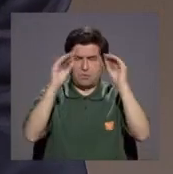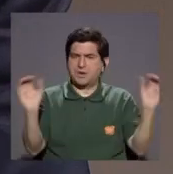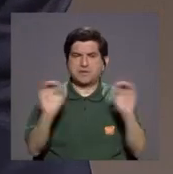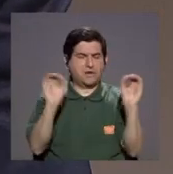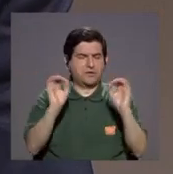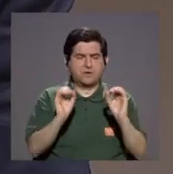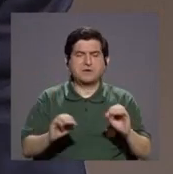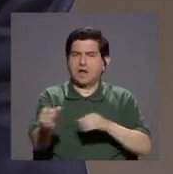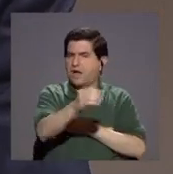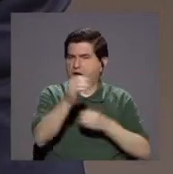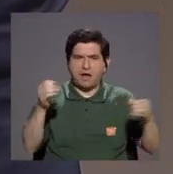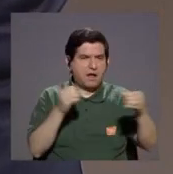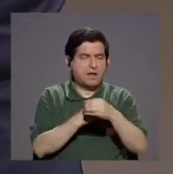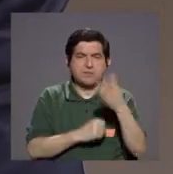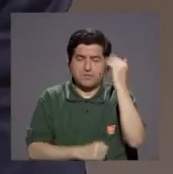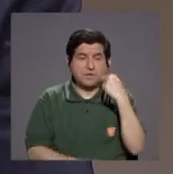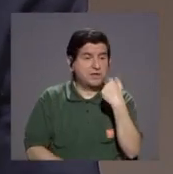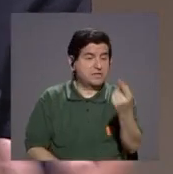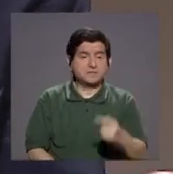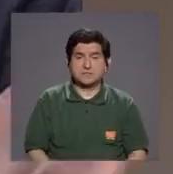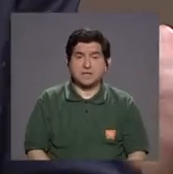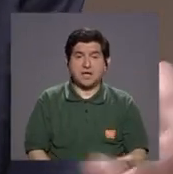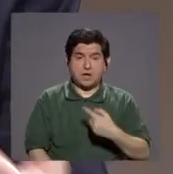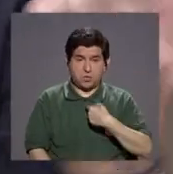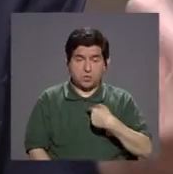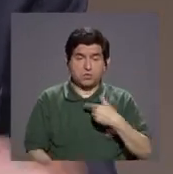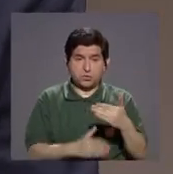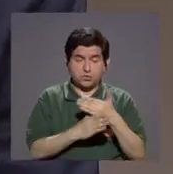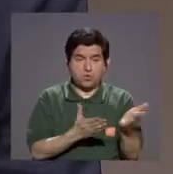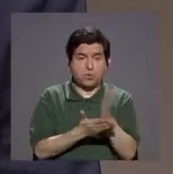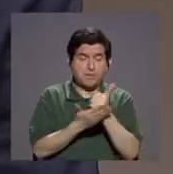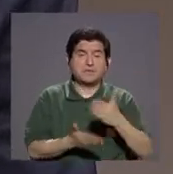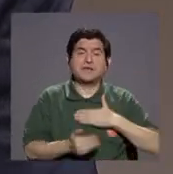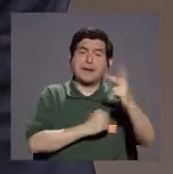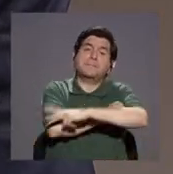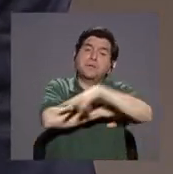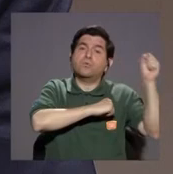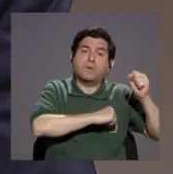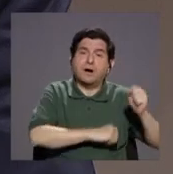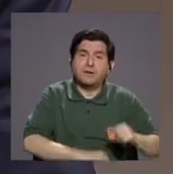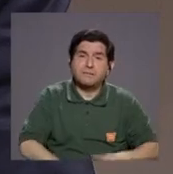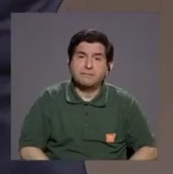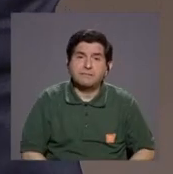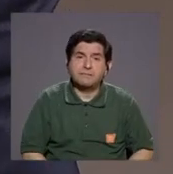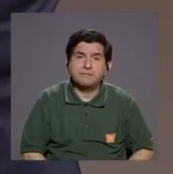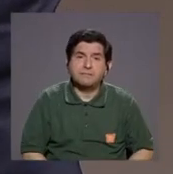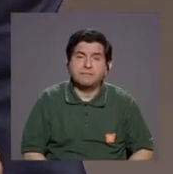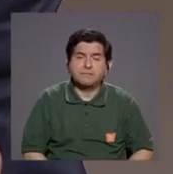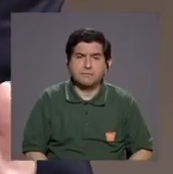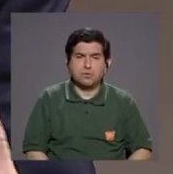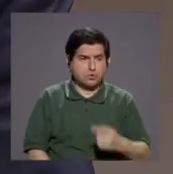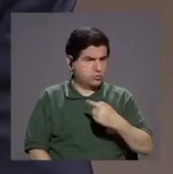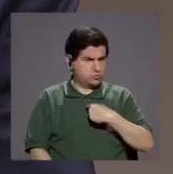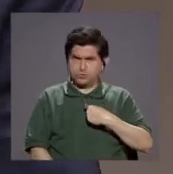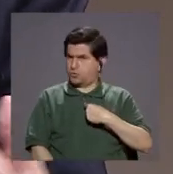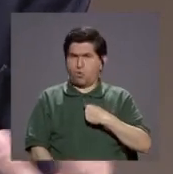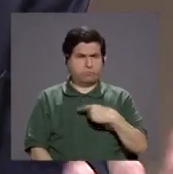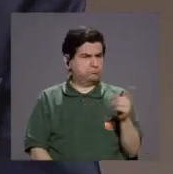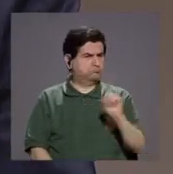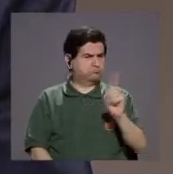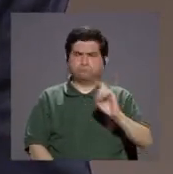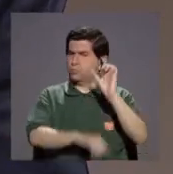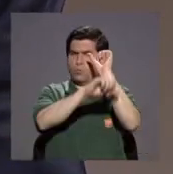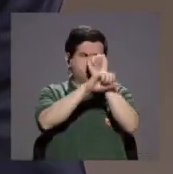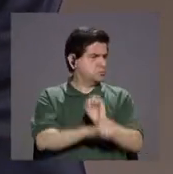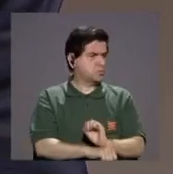la oficina y era porque él decía es que cada vez que yo he compartido algo me lo roban y entonces decía yo no yo no yo no estoy